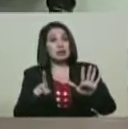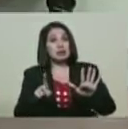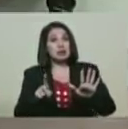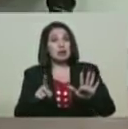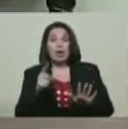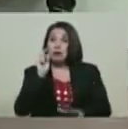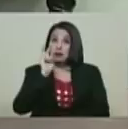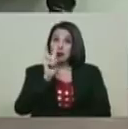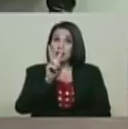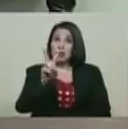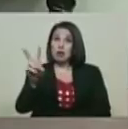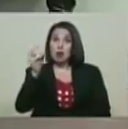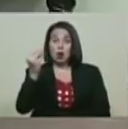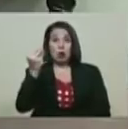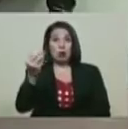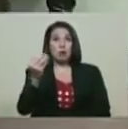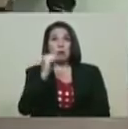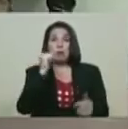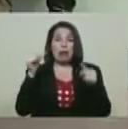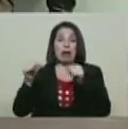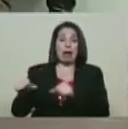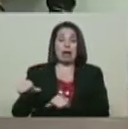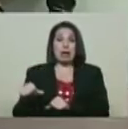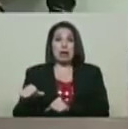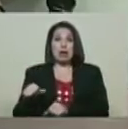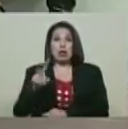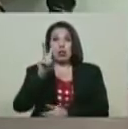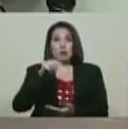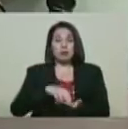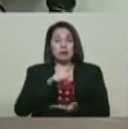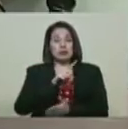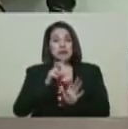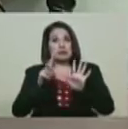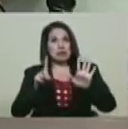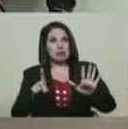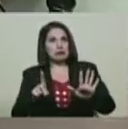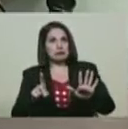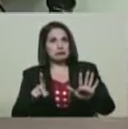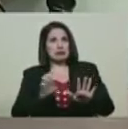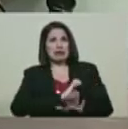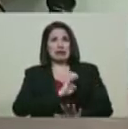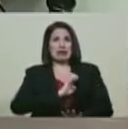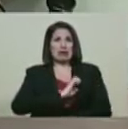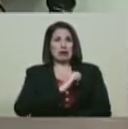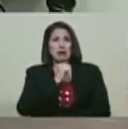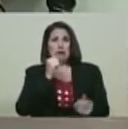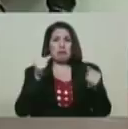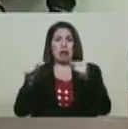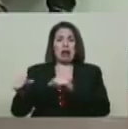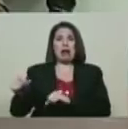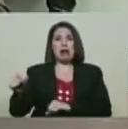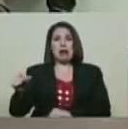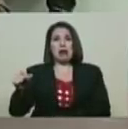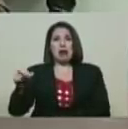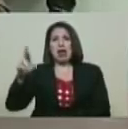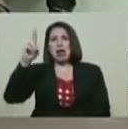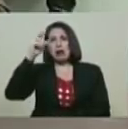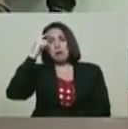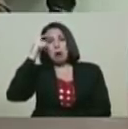Hay que verle la cara al monstruo en el 2016, en enero, que llegó el aguajero de Ramos Alú. ¿Se